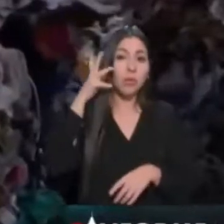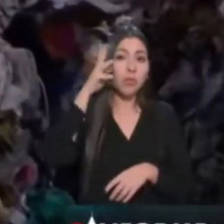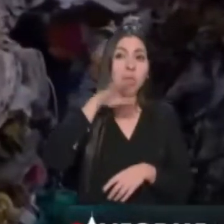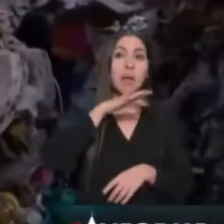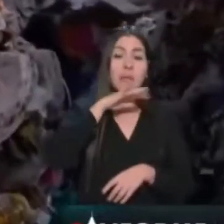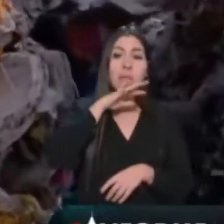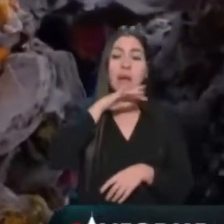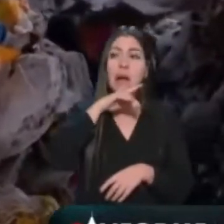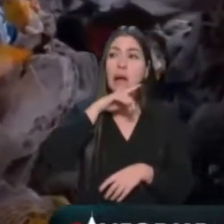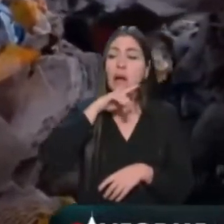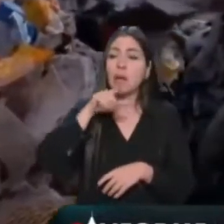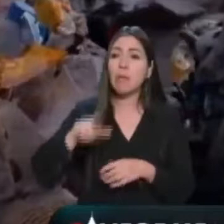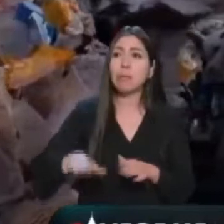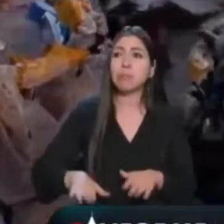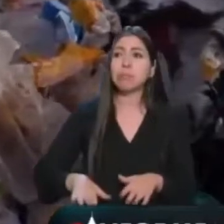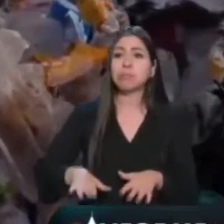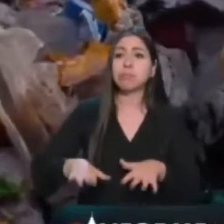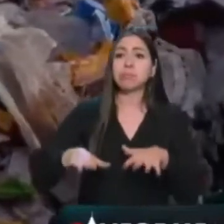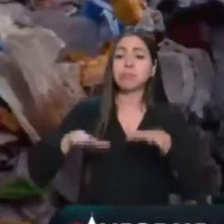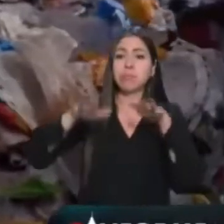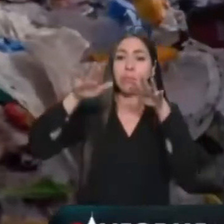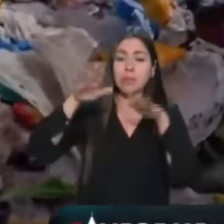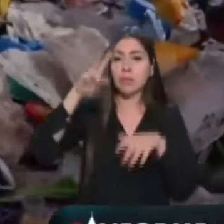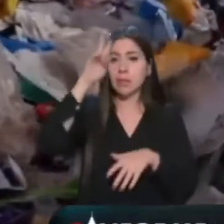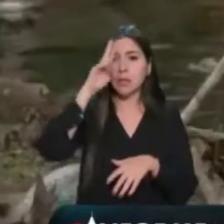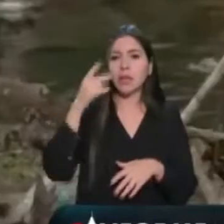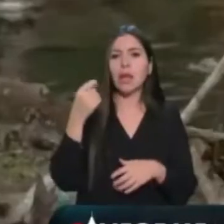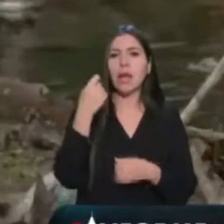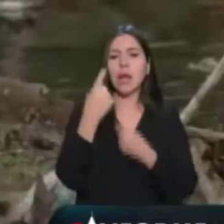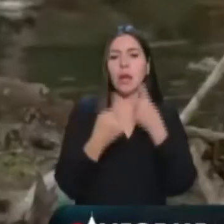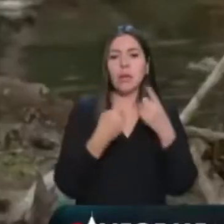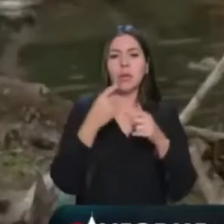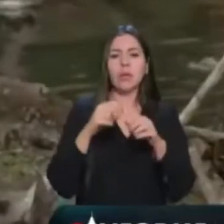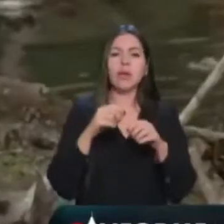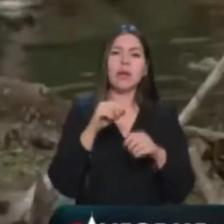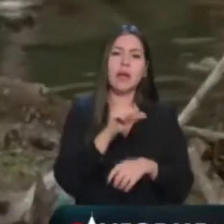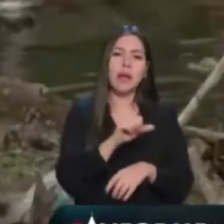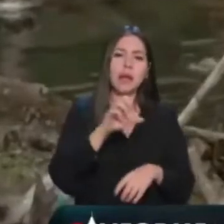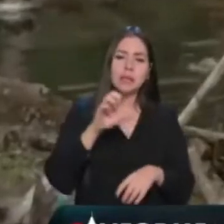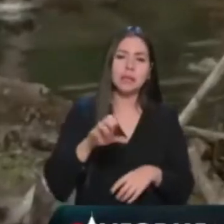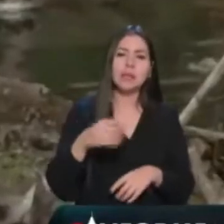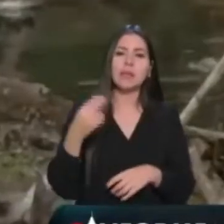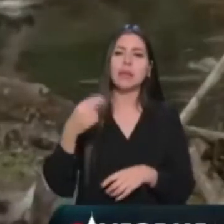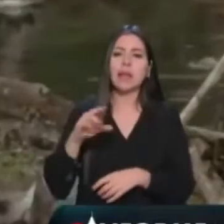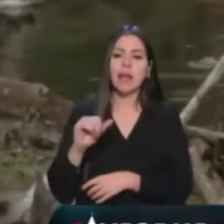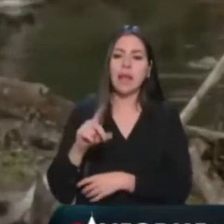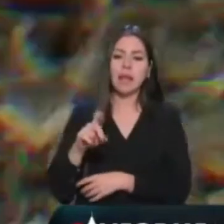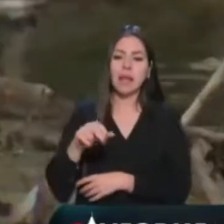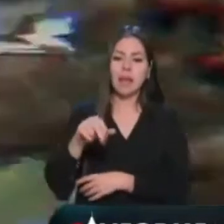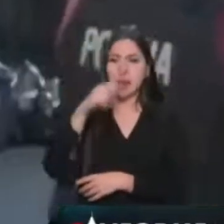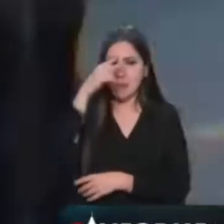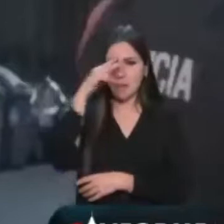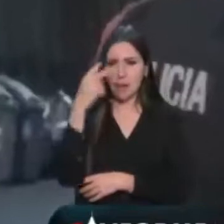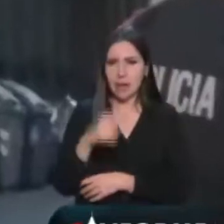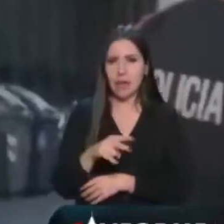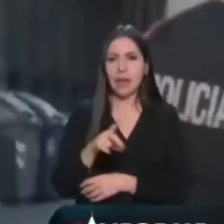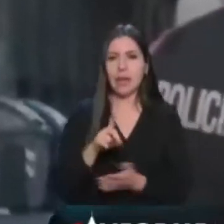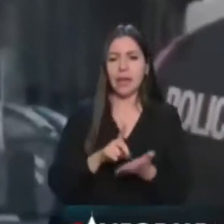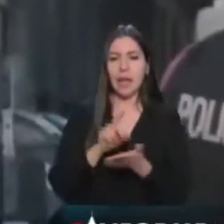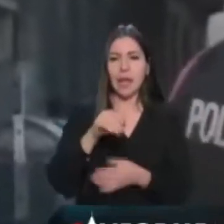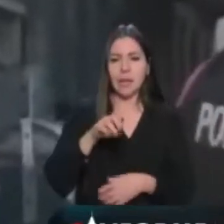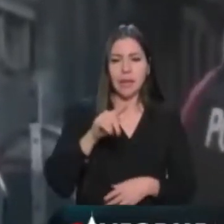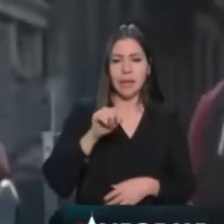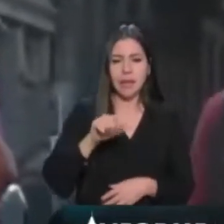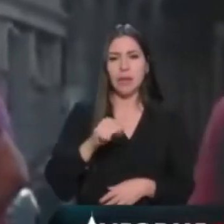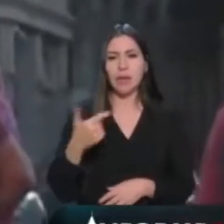que participan organizaciones como Fronteras Comunes, la Academia Mexicana de Derecho Ambiental y Greenpeace, México es